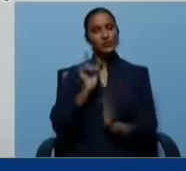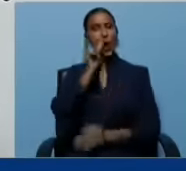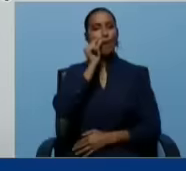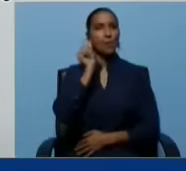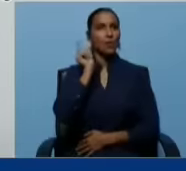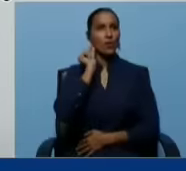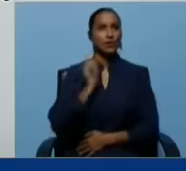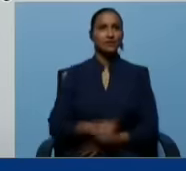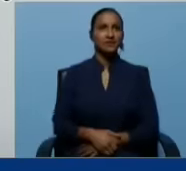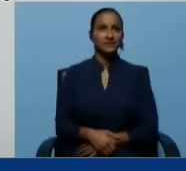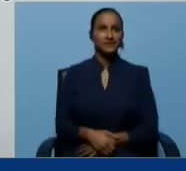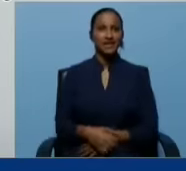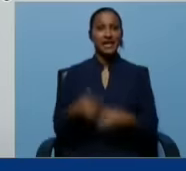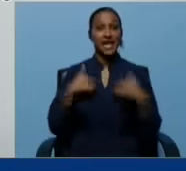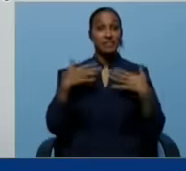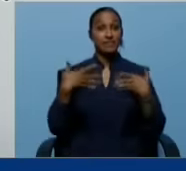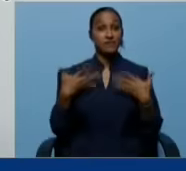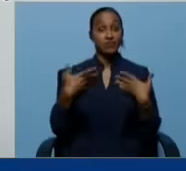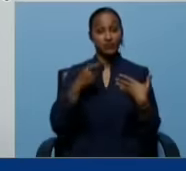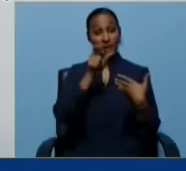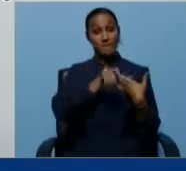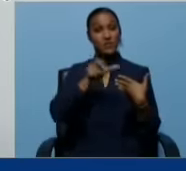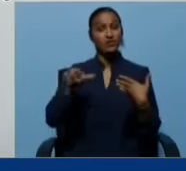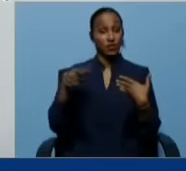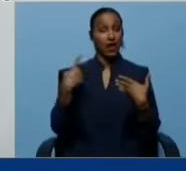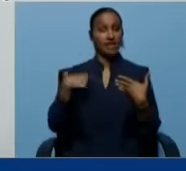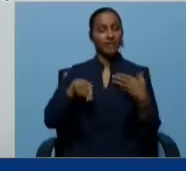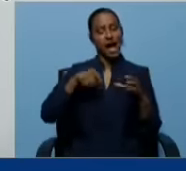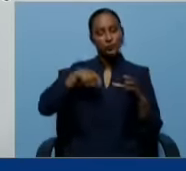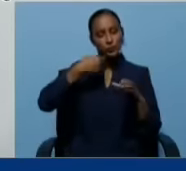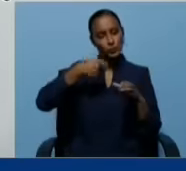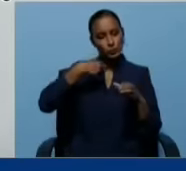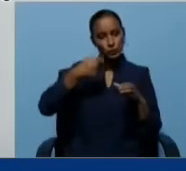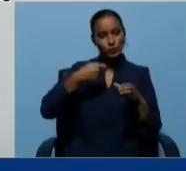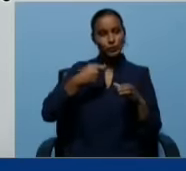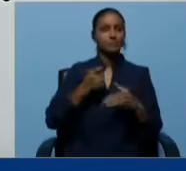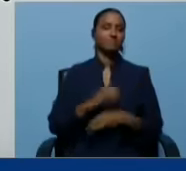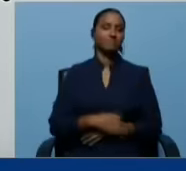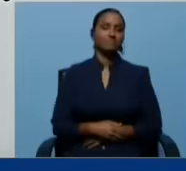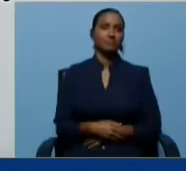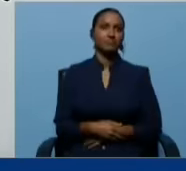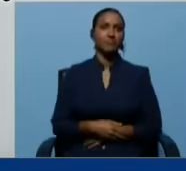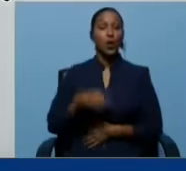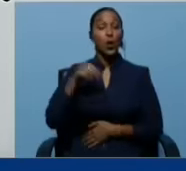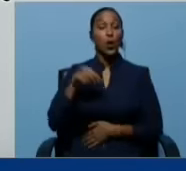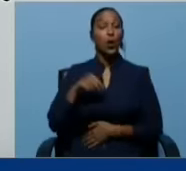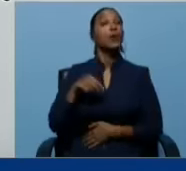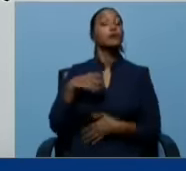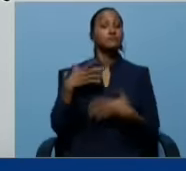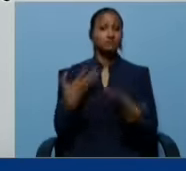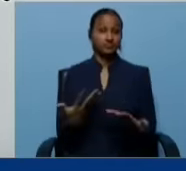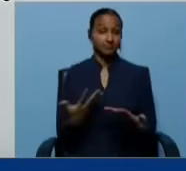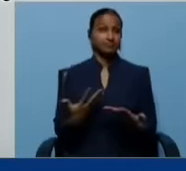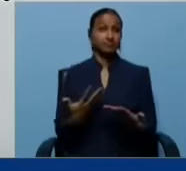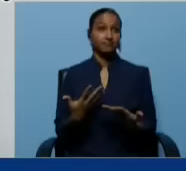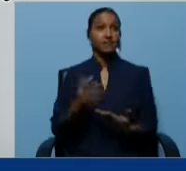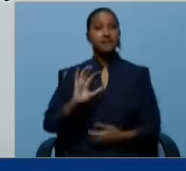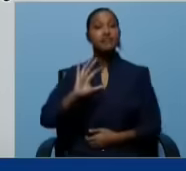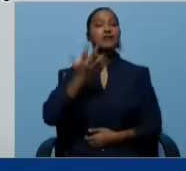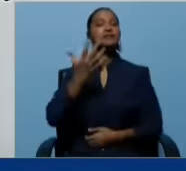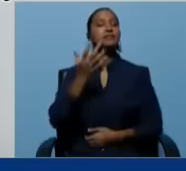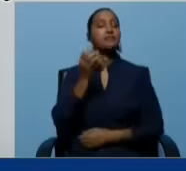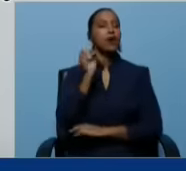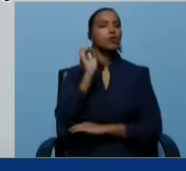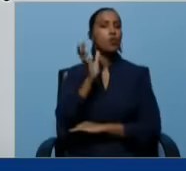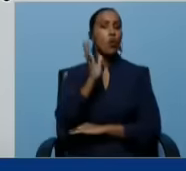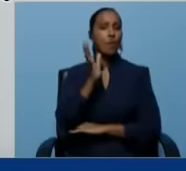Que disfruten los sagrados alimentos. Hoy en esta 11ª cumbre extraordinaria de jefes de Estado y de Gobierno